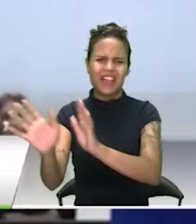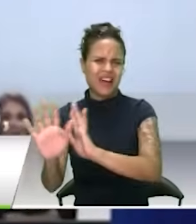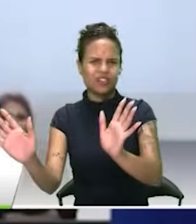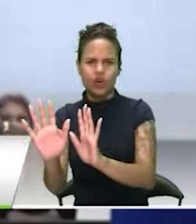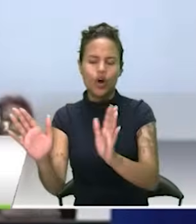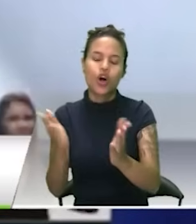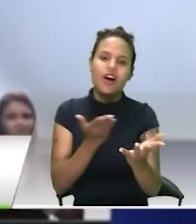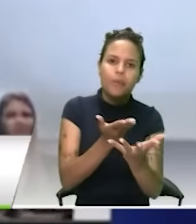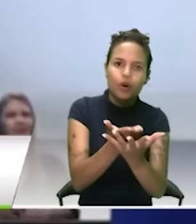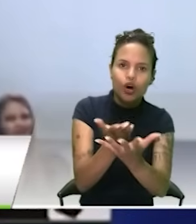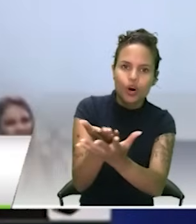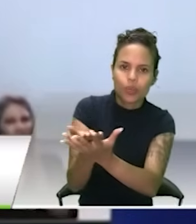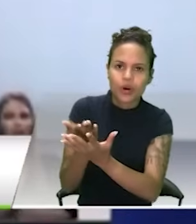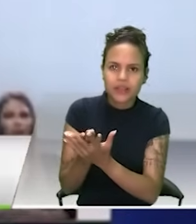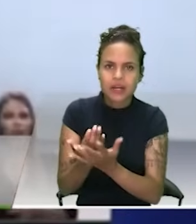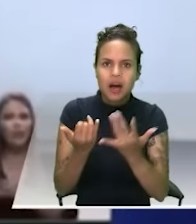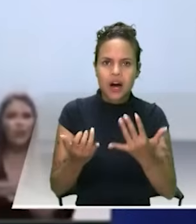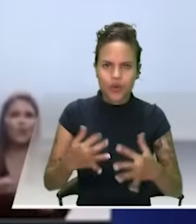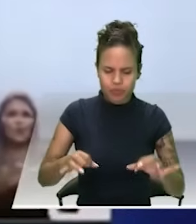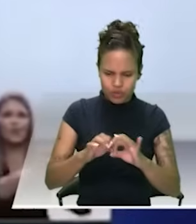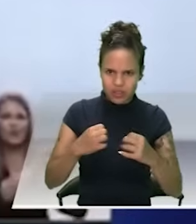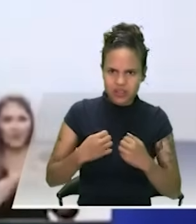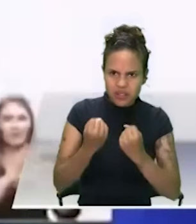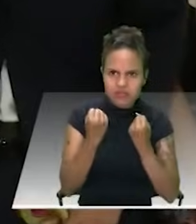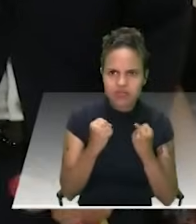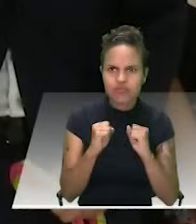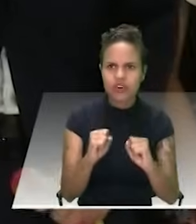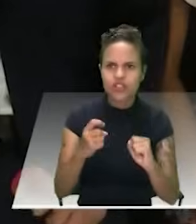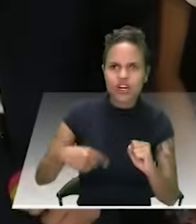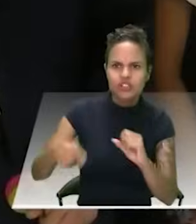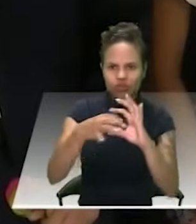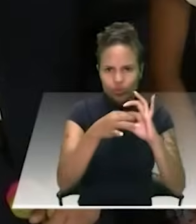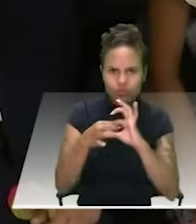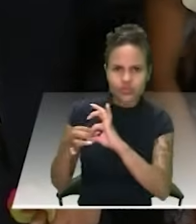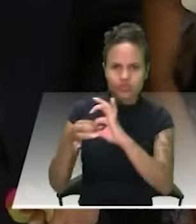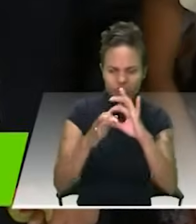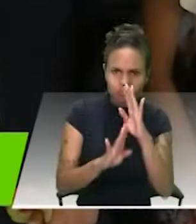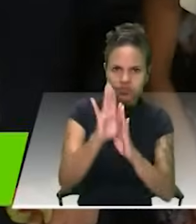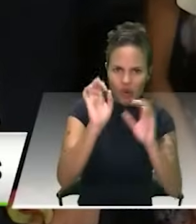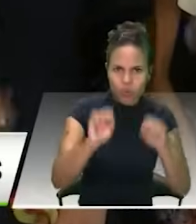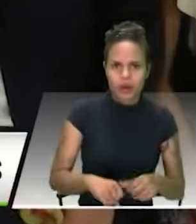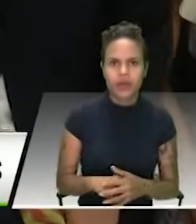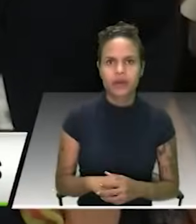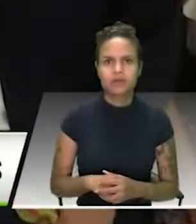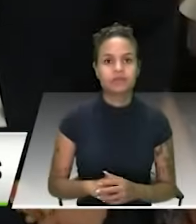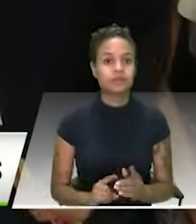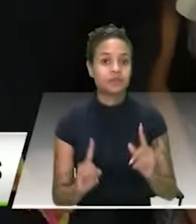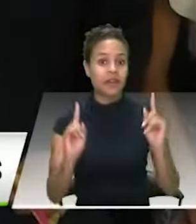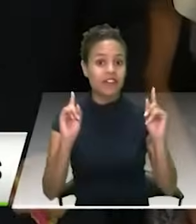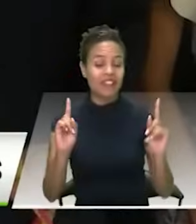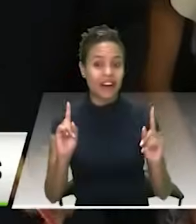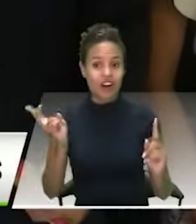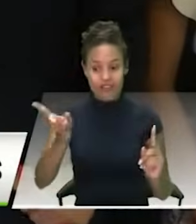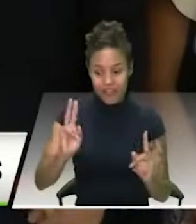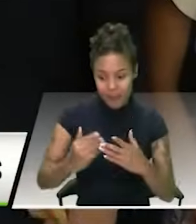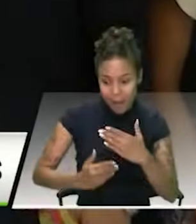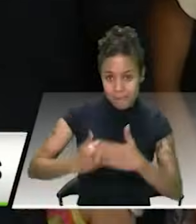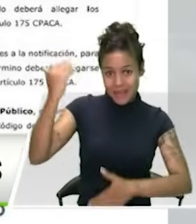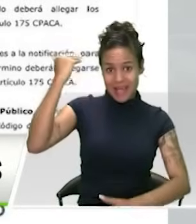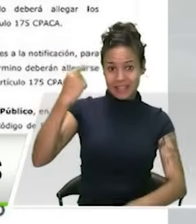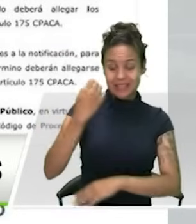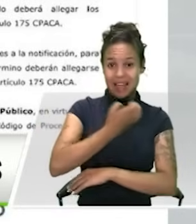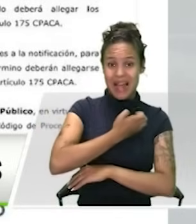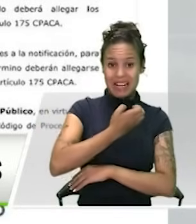ahora redoblar esfuerzos. Si nos unimos, sacamos esto adelante. Sin embargo, desde el inicio de su mandato, las redes sociales